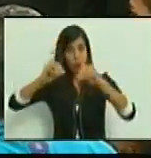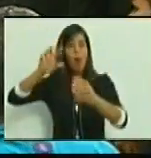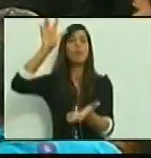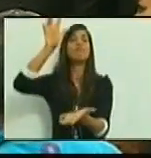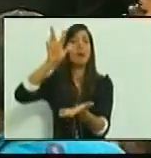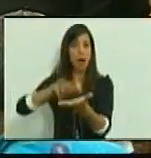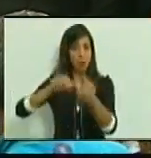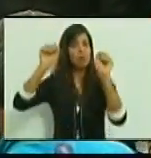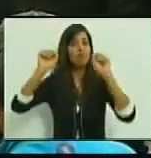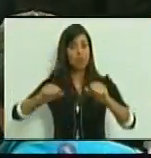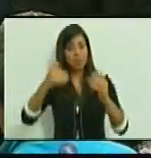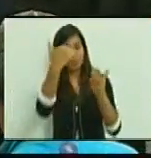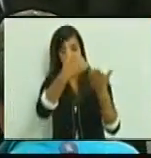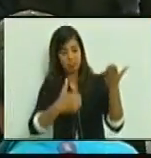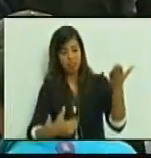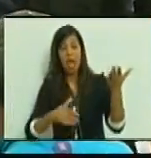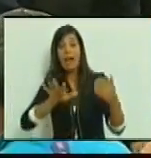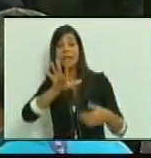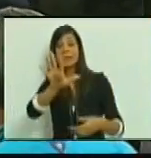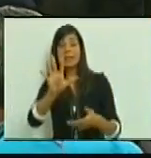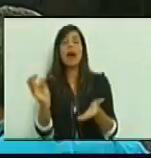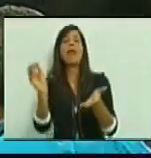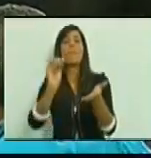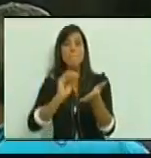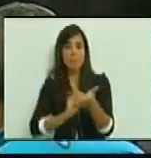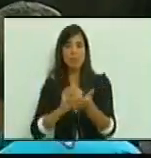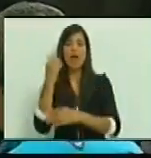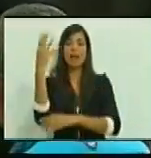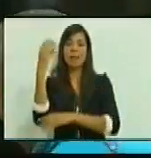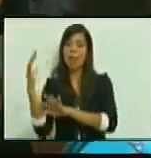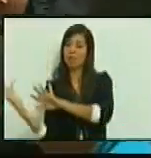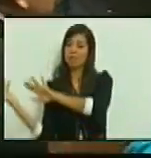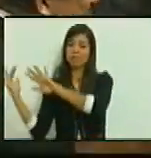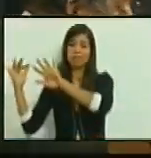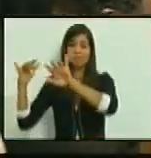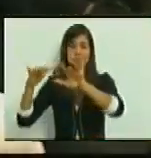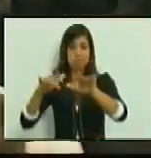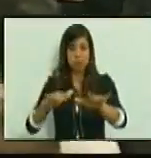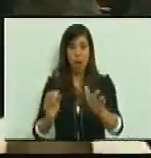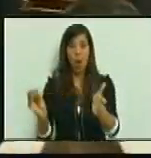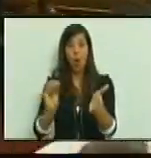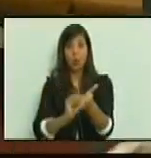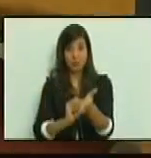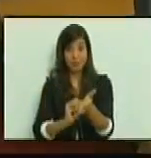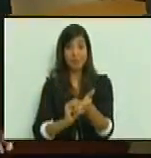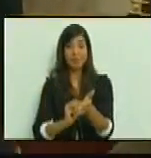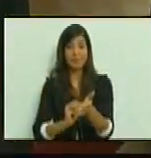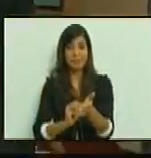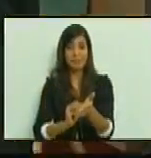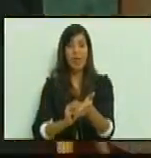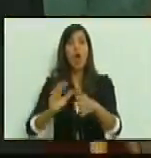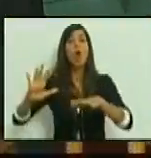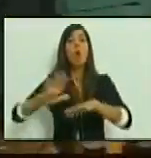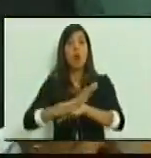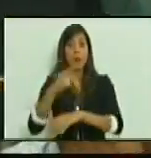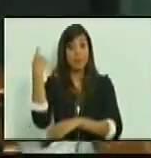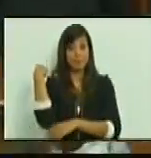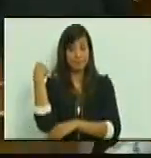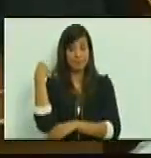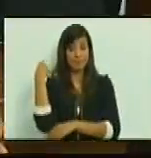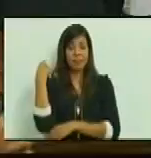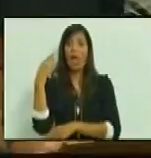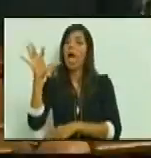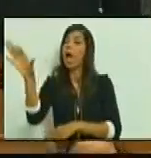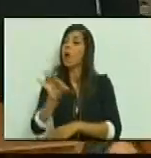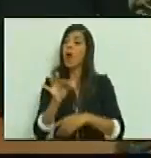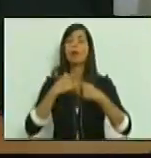el orden de la quinta sesión de la Asamblea Nacional Constituyente de ese pasado jueves, designación de